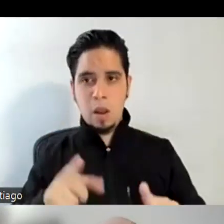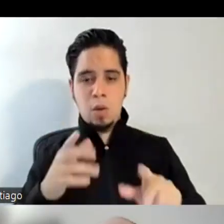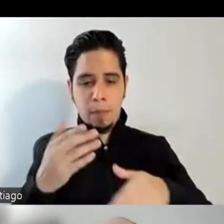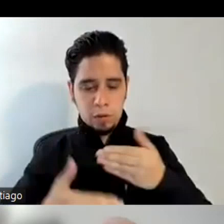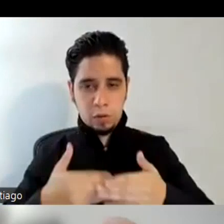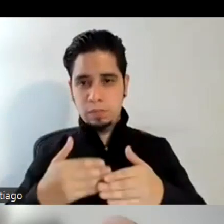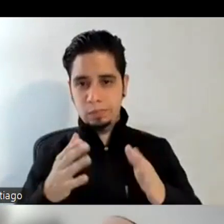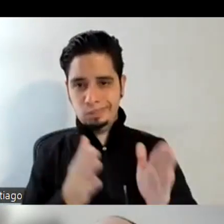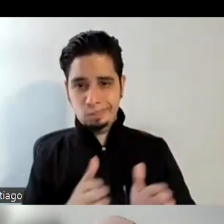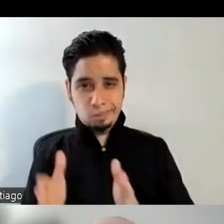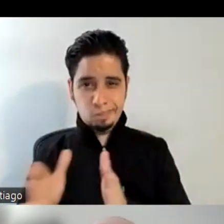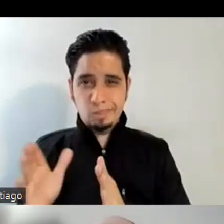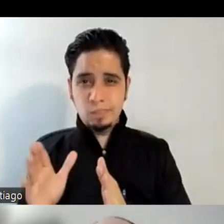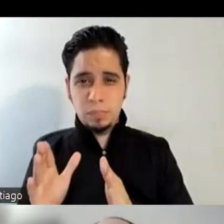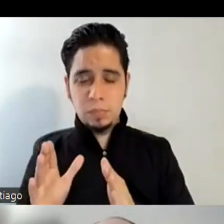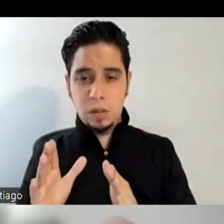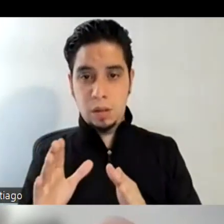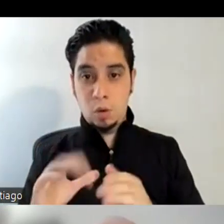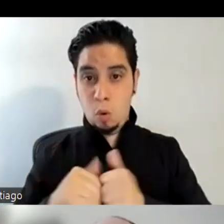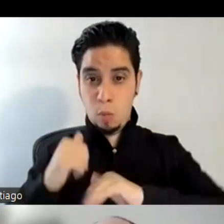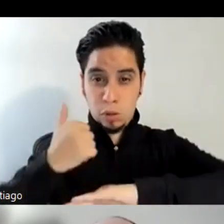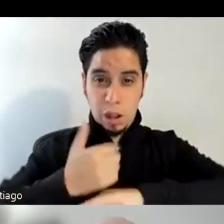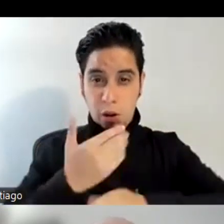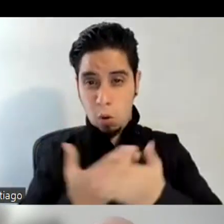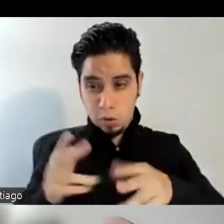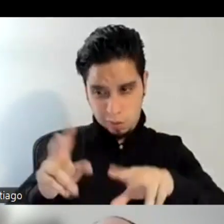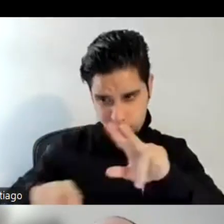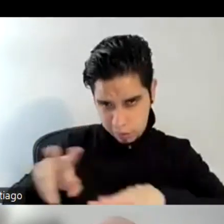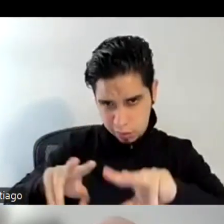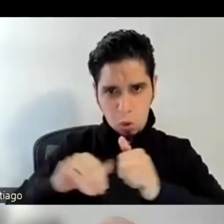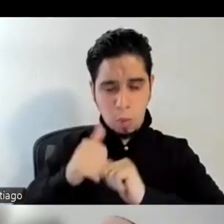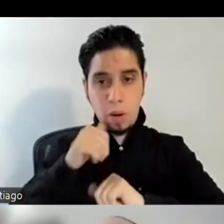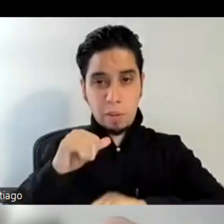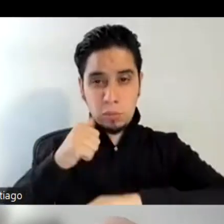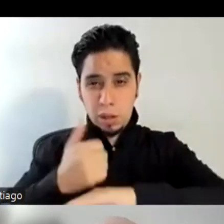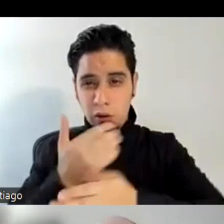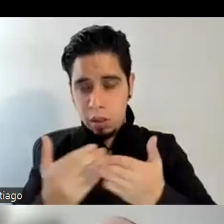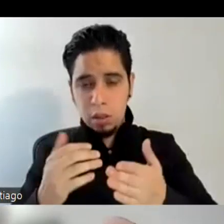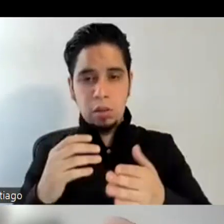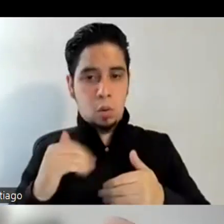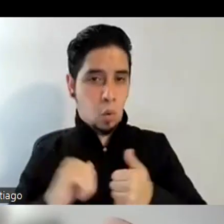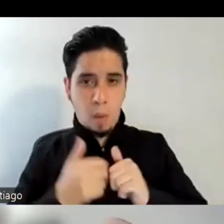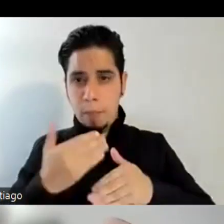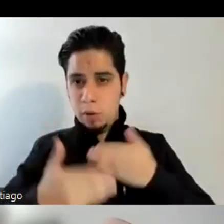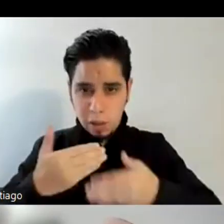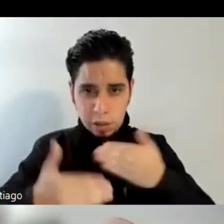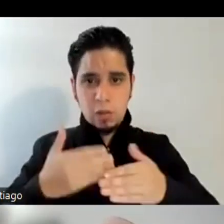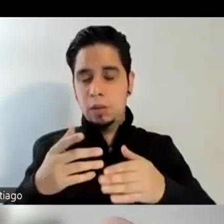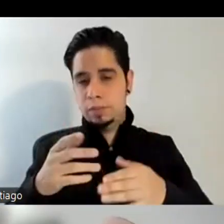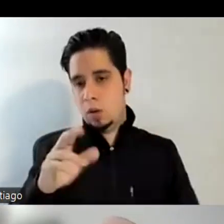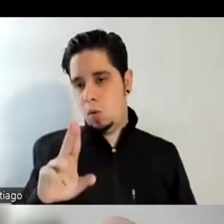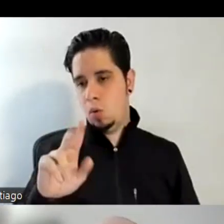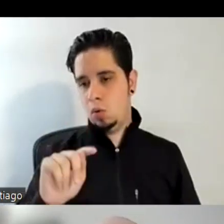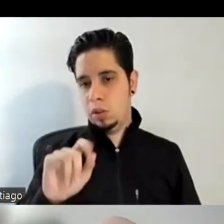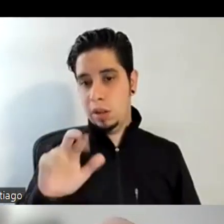ella, organizacional del montaje, de observar cómo ella creaba un montaje, cómo se organizaba la utilería,